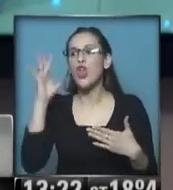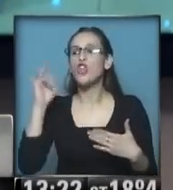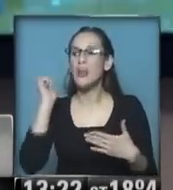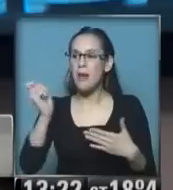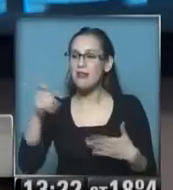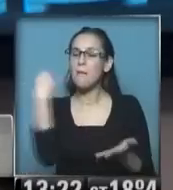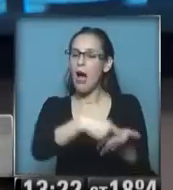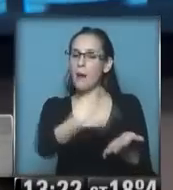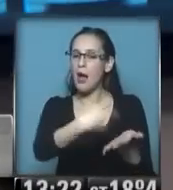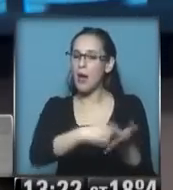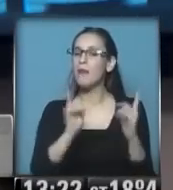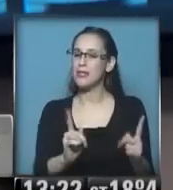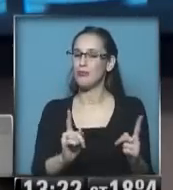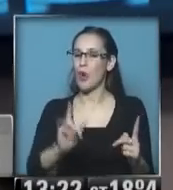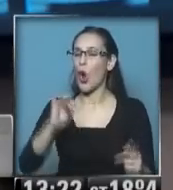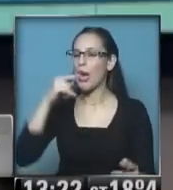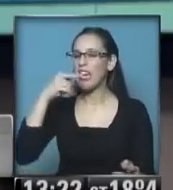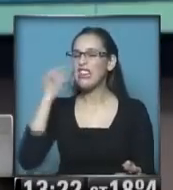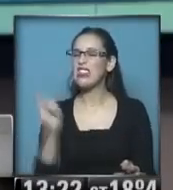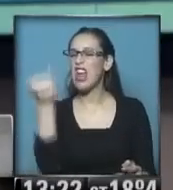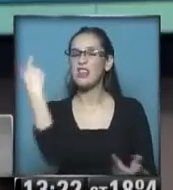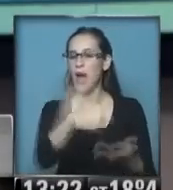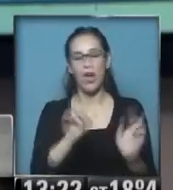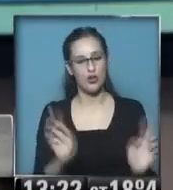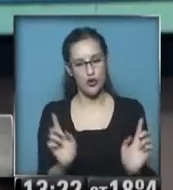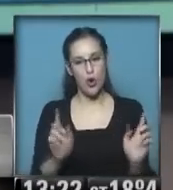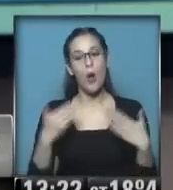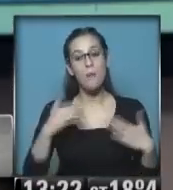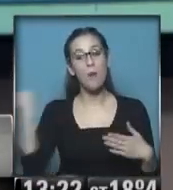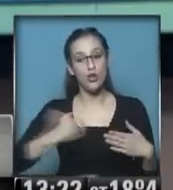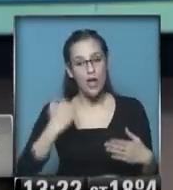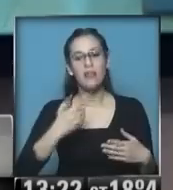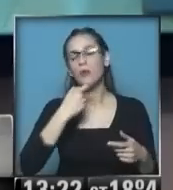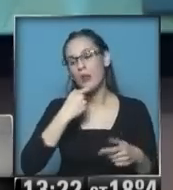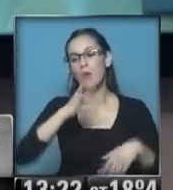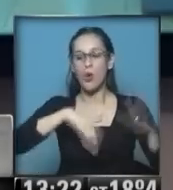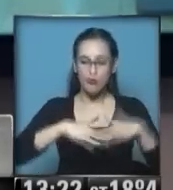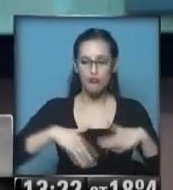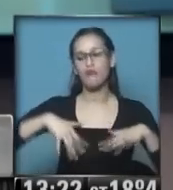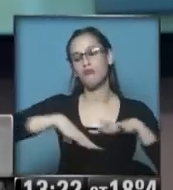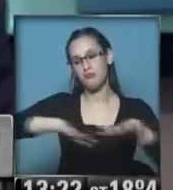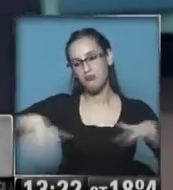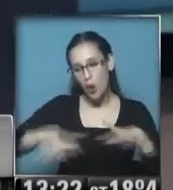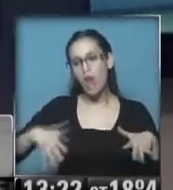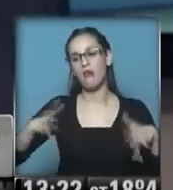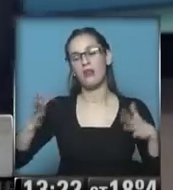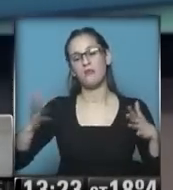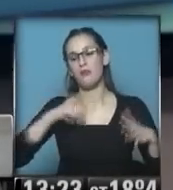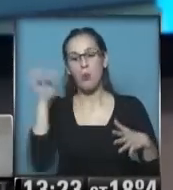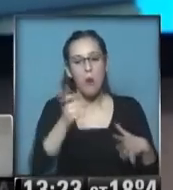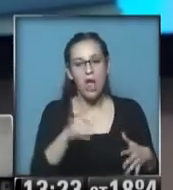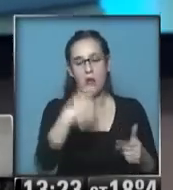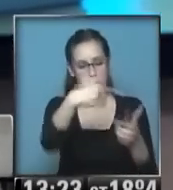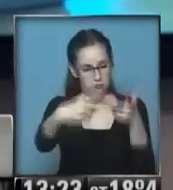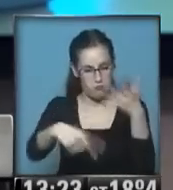en diferentes rubros que son muy importantes para todos los consumidores como puede ser de indumentaria calzado marroquinería Bueno lo decía el ministro y